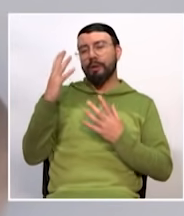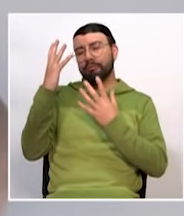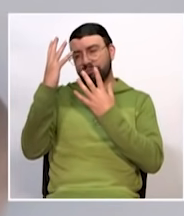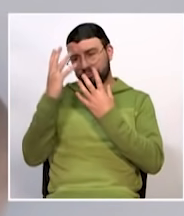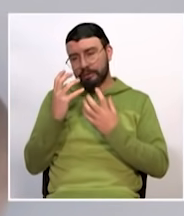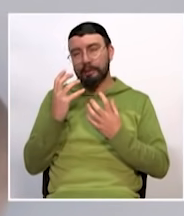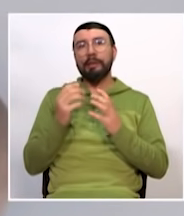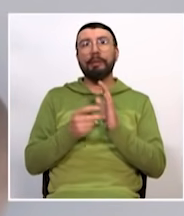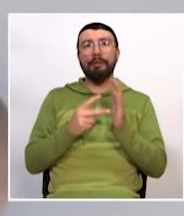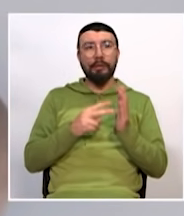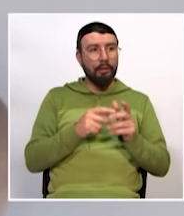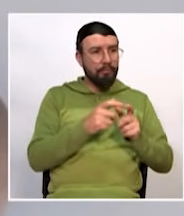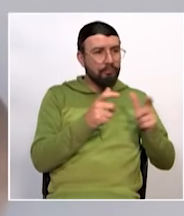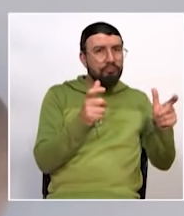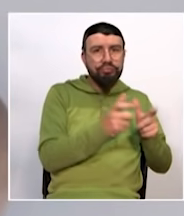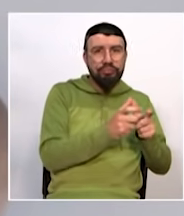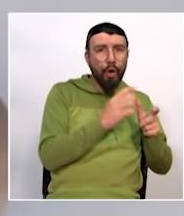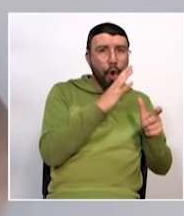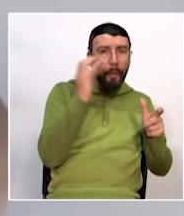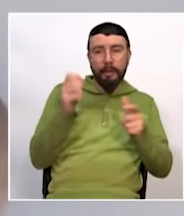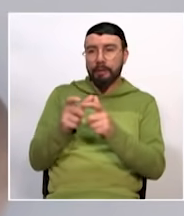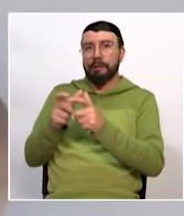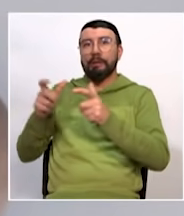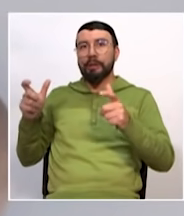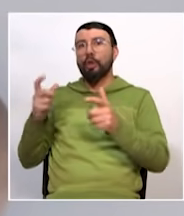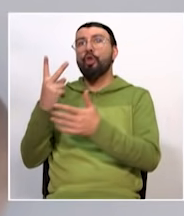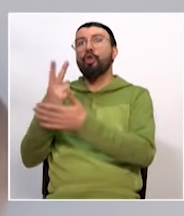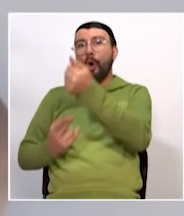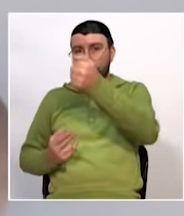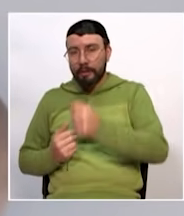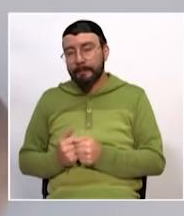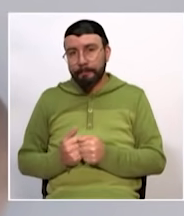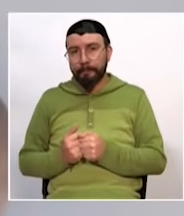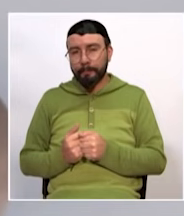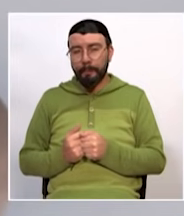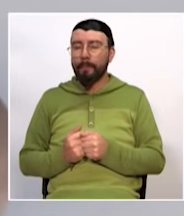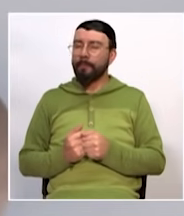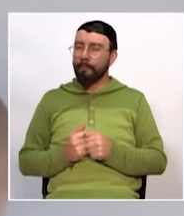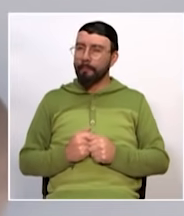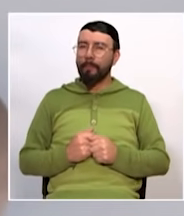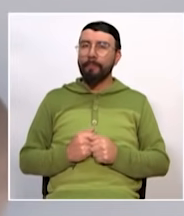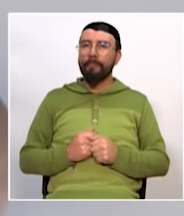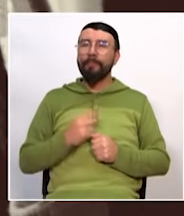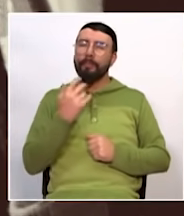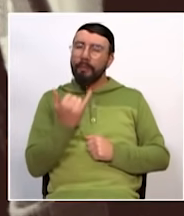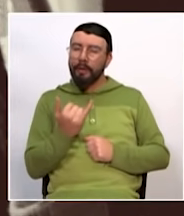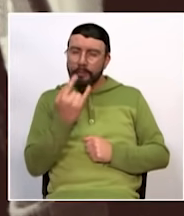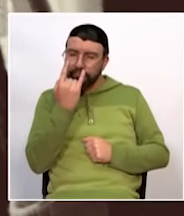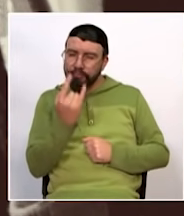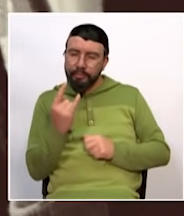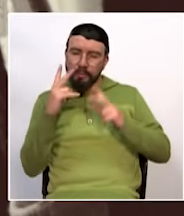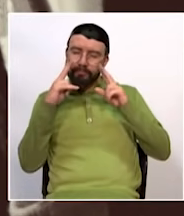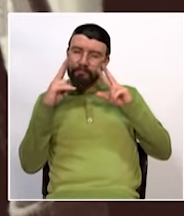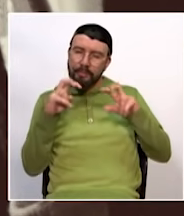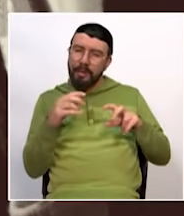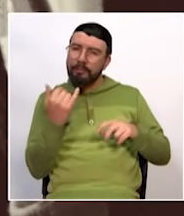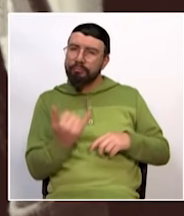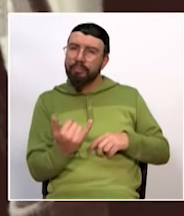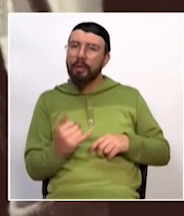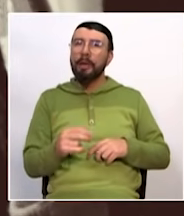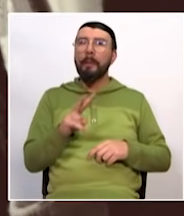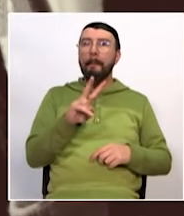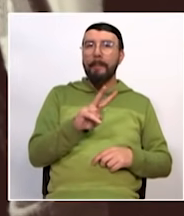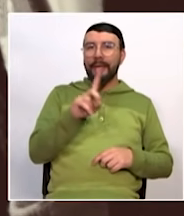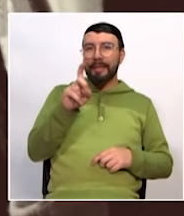adelante porque me intereso es de este tema se establece que él 26% de las